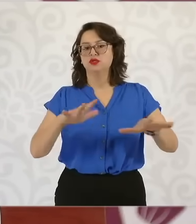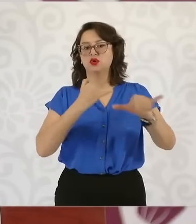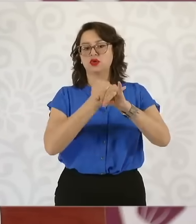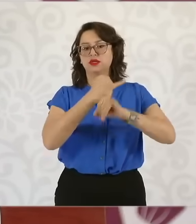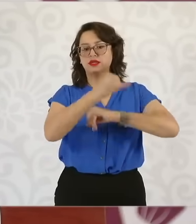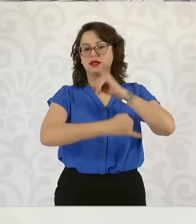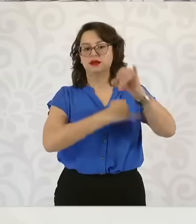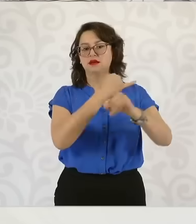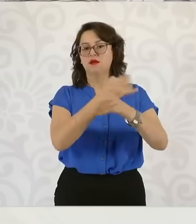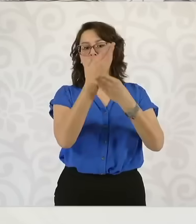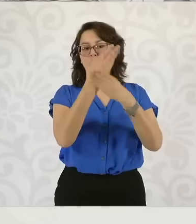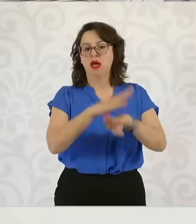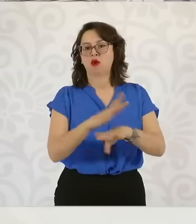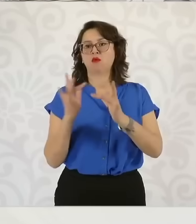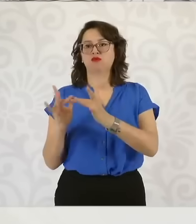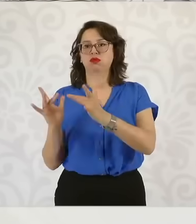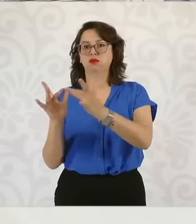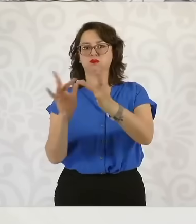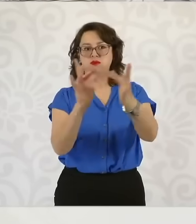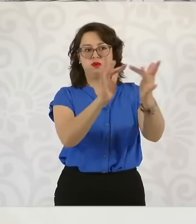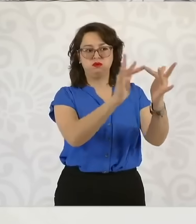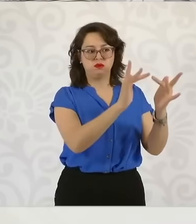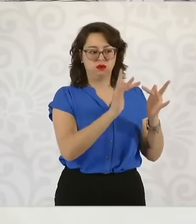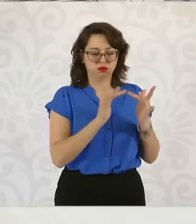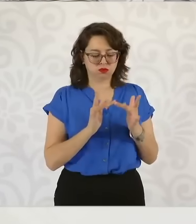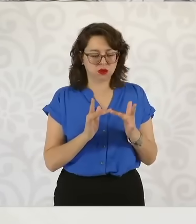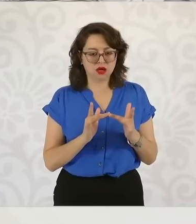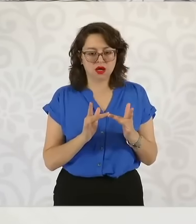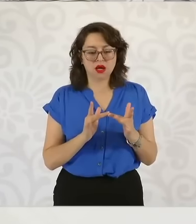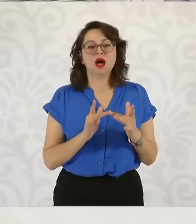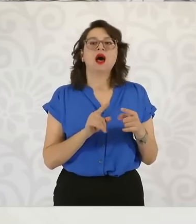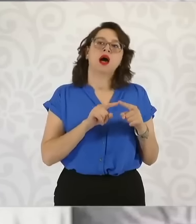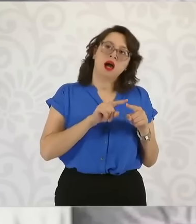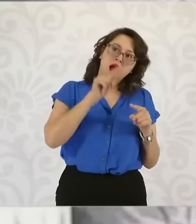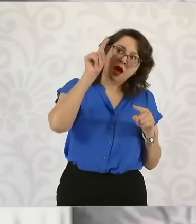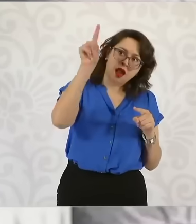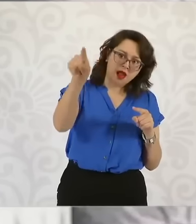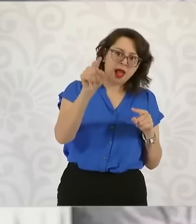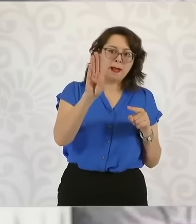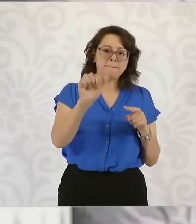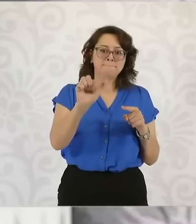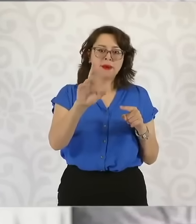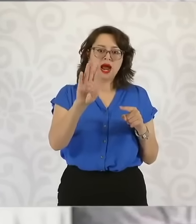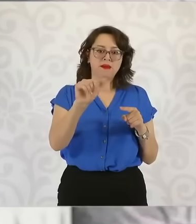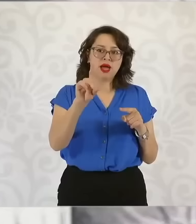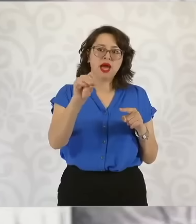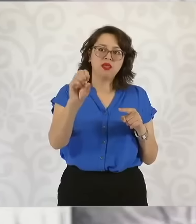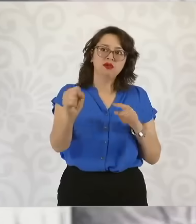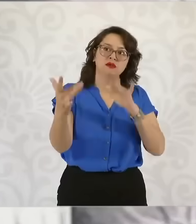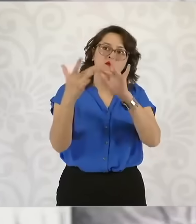inteligencia financiera, a la UIF de Barbados en 3